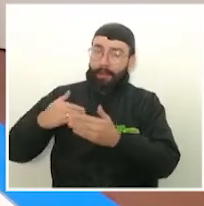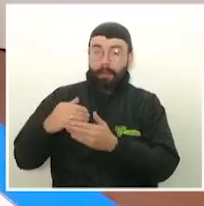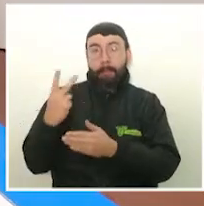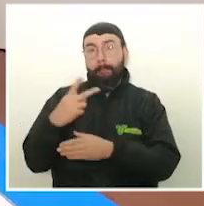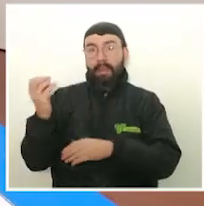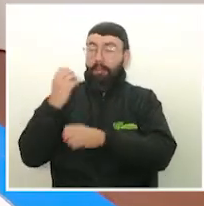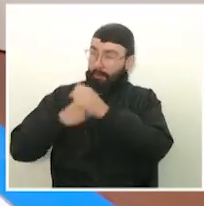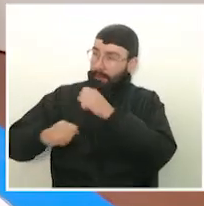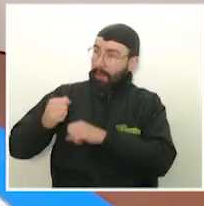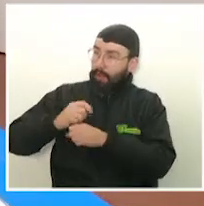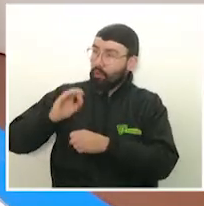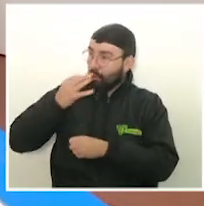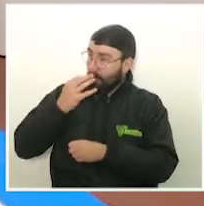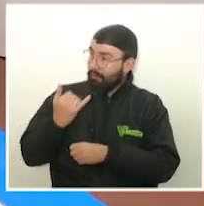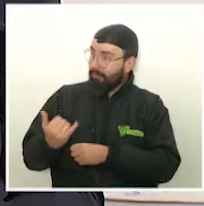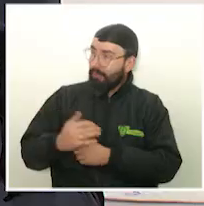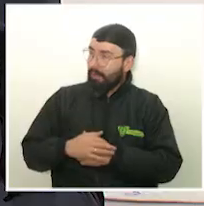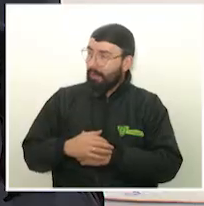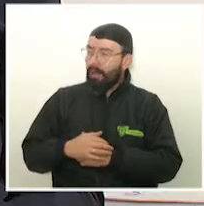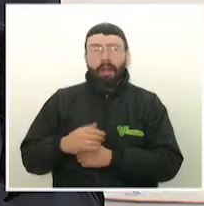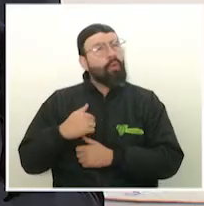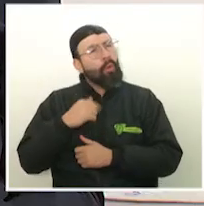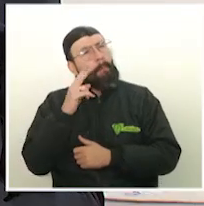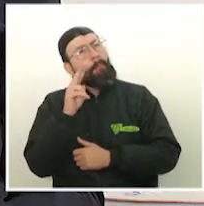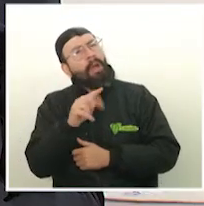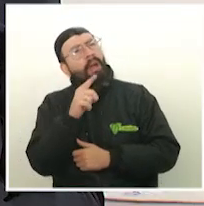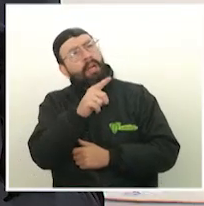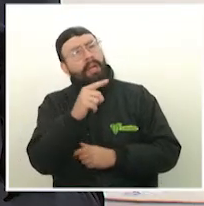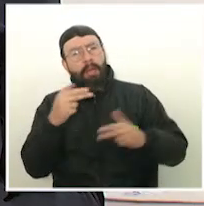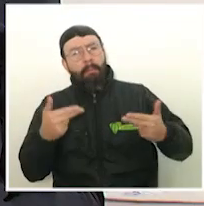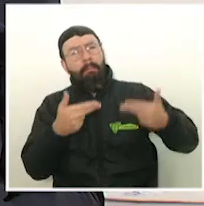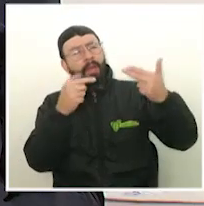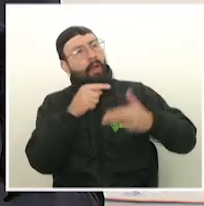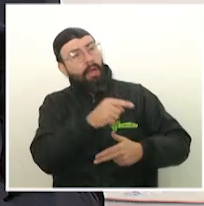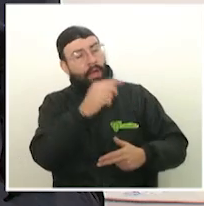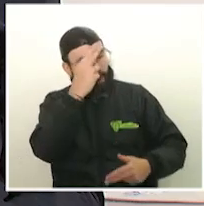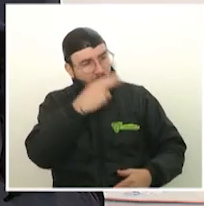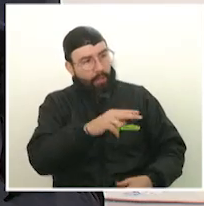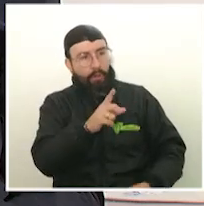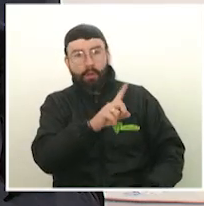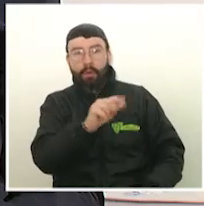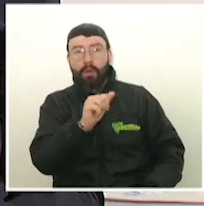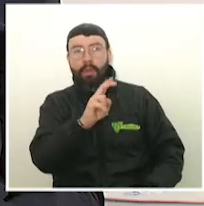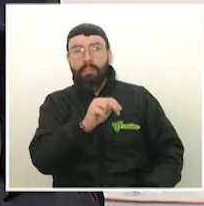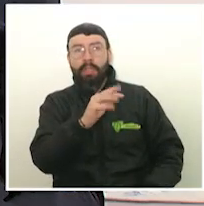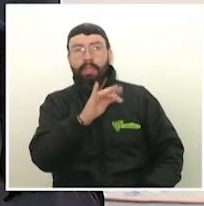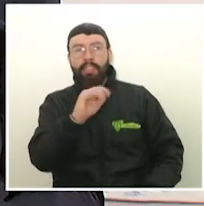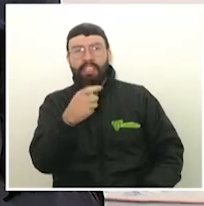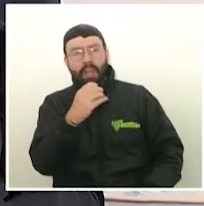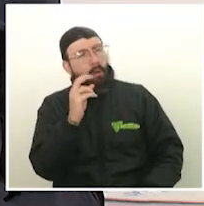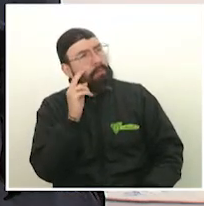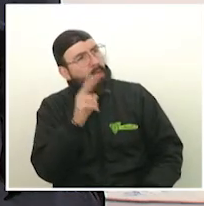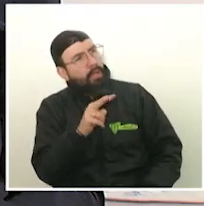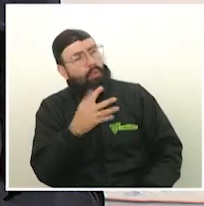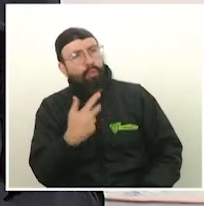20 años. Yo veía esta nota de mi hijo Santiago, y yo digo,